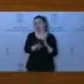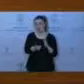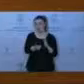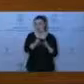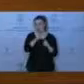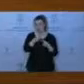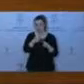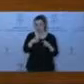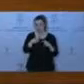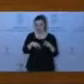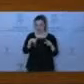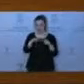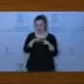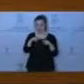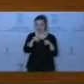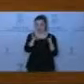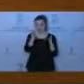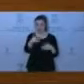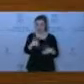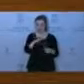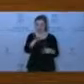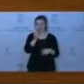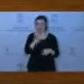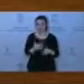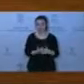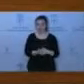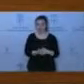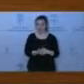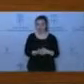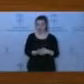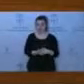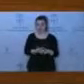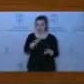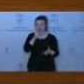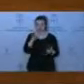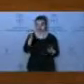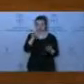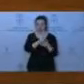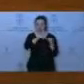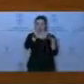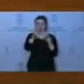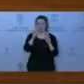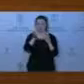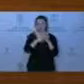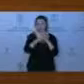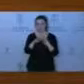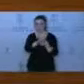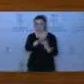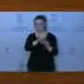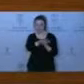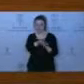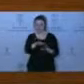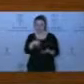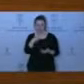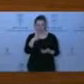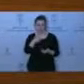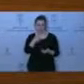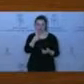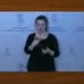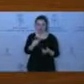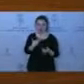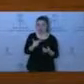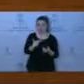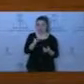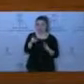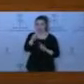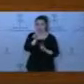Asturias. Pero bueno, volvamos al tema que nos interesa. Innegable resulta el problema que